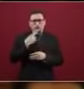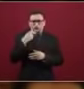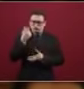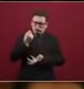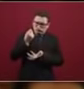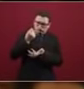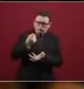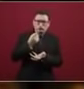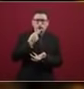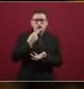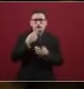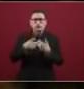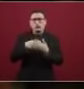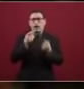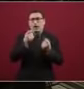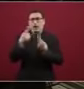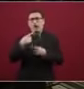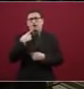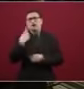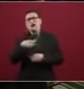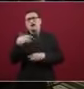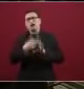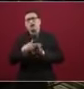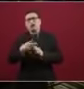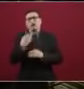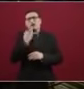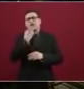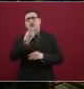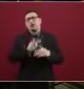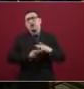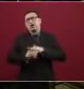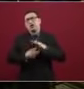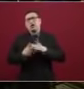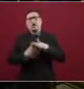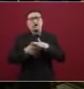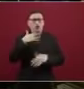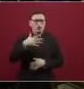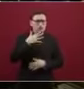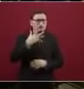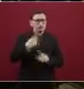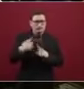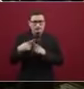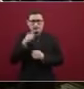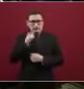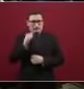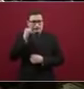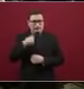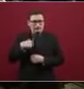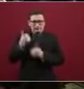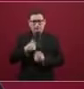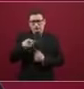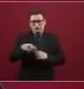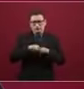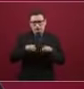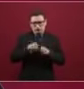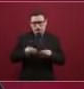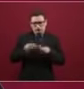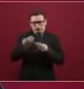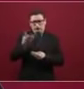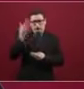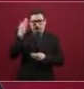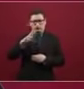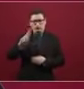fondo. Incluso hay acusaciones y señalamientos ya por corrupción. E incluso me traje yo ayer, le entregué a su personal un estudio que preparó